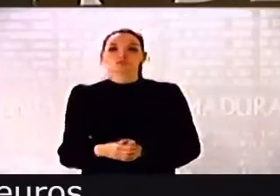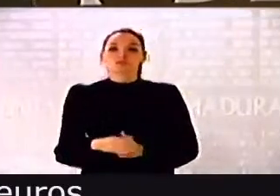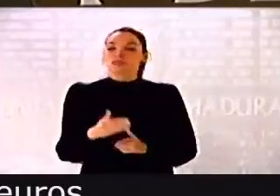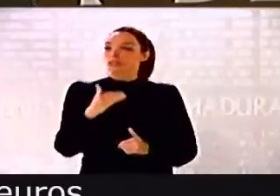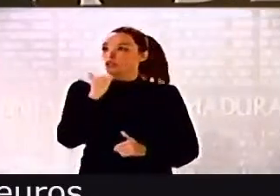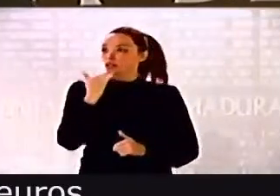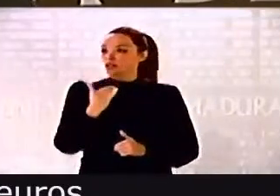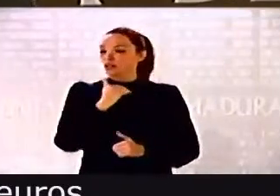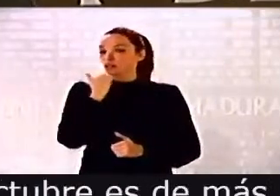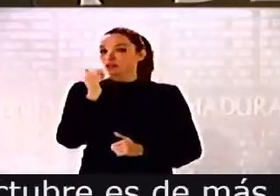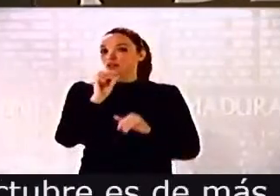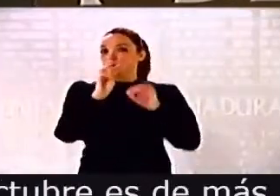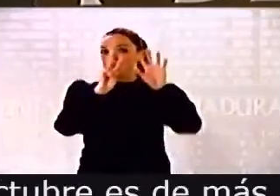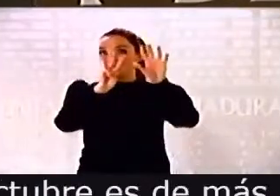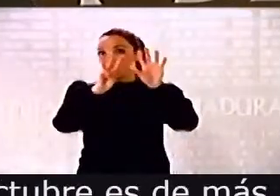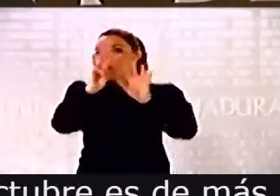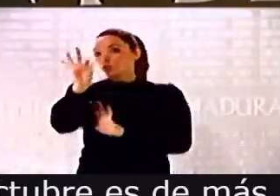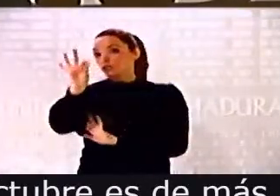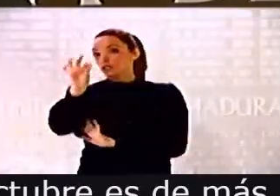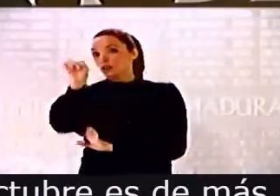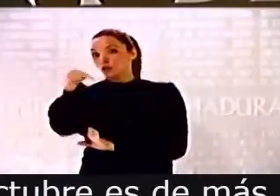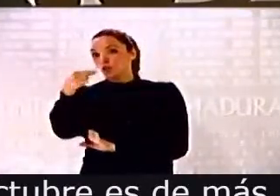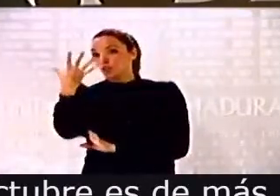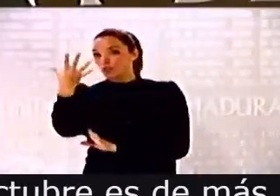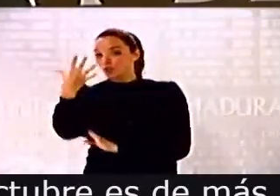casi de 80,5 millones de euros.